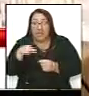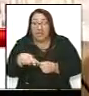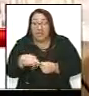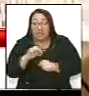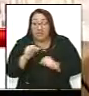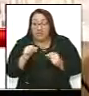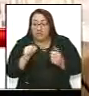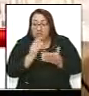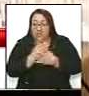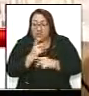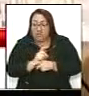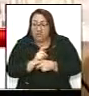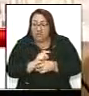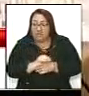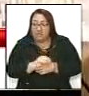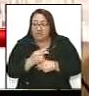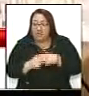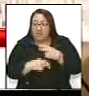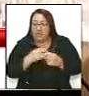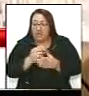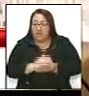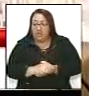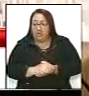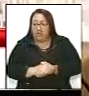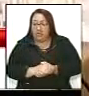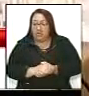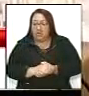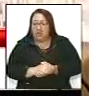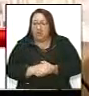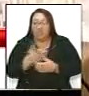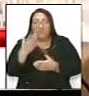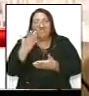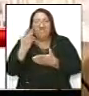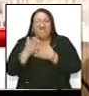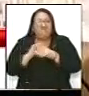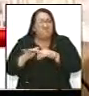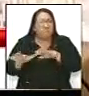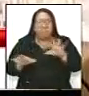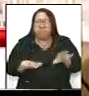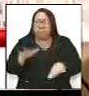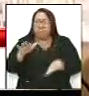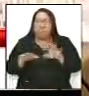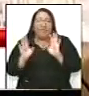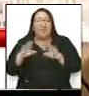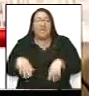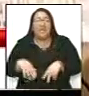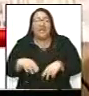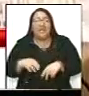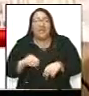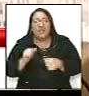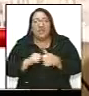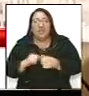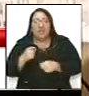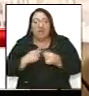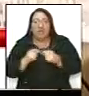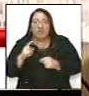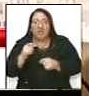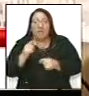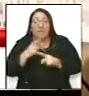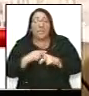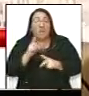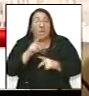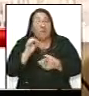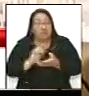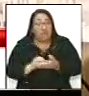sistema educativo nacional hay una distorsión seguramente por las perversiones del mercado, pero ya cada vez